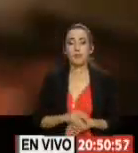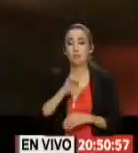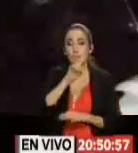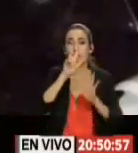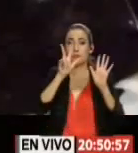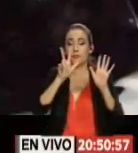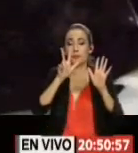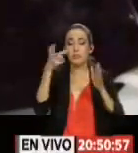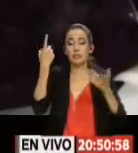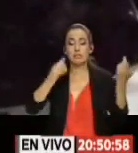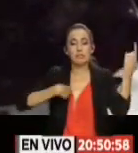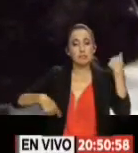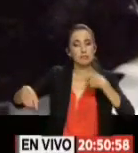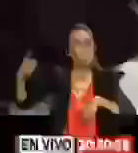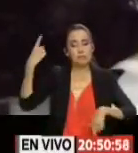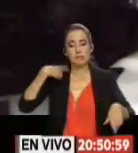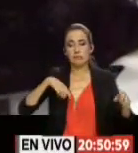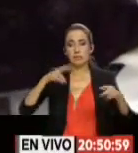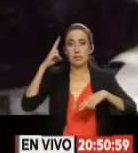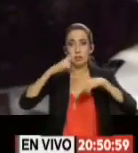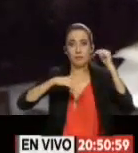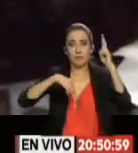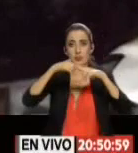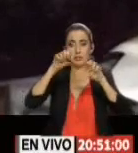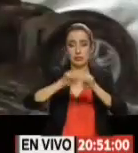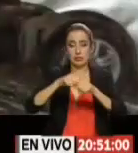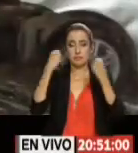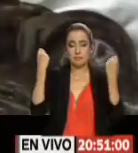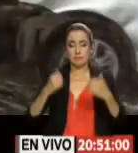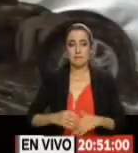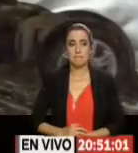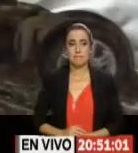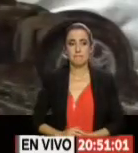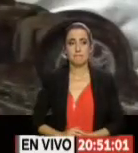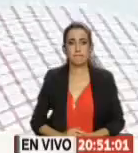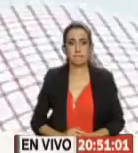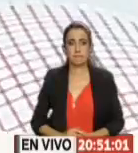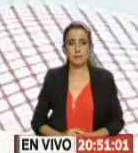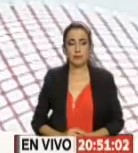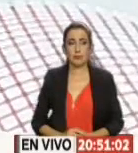28 personas heridas y daños en infraestructura. Fernanda Vera, Telediario.